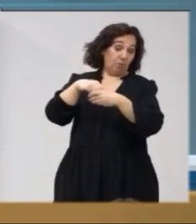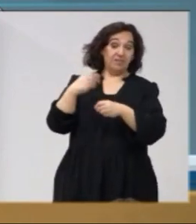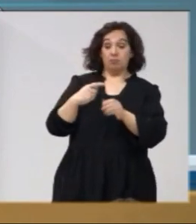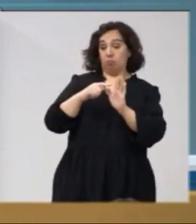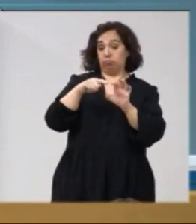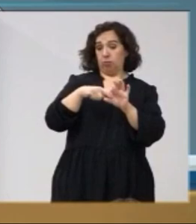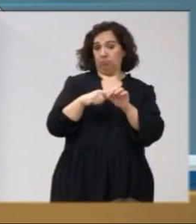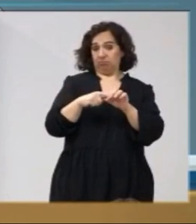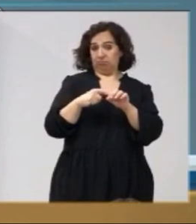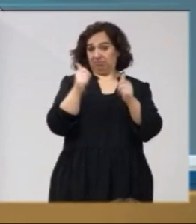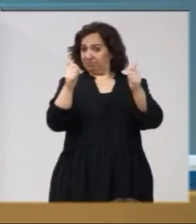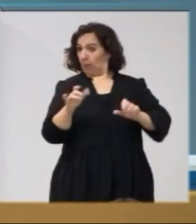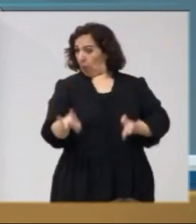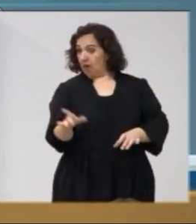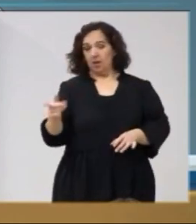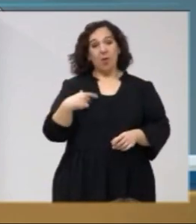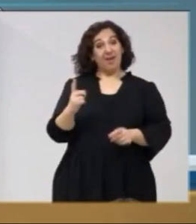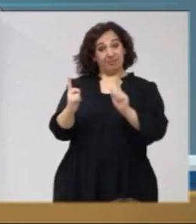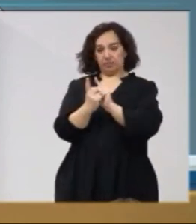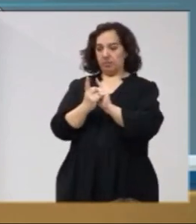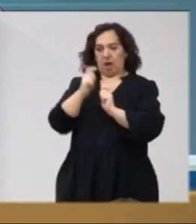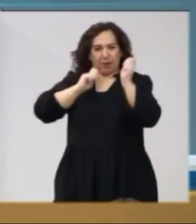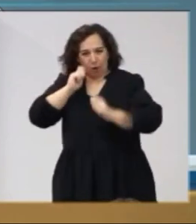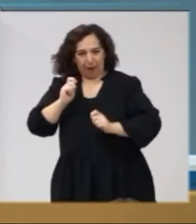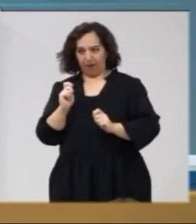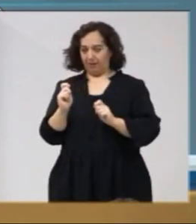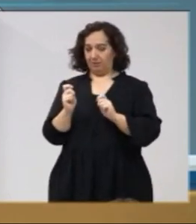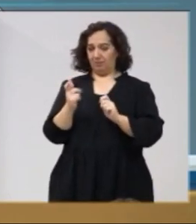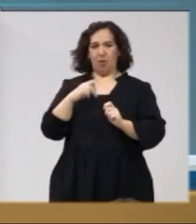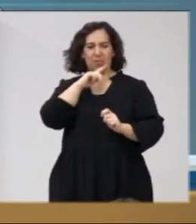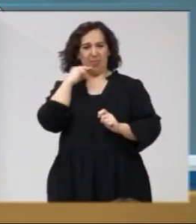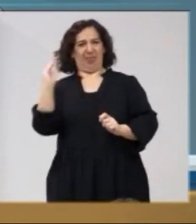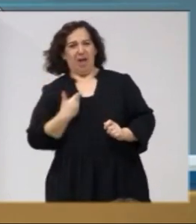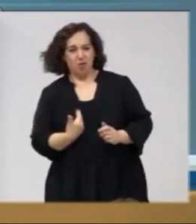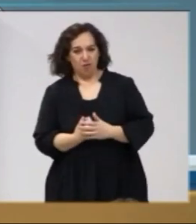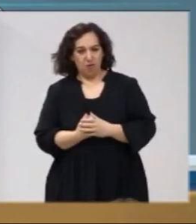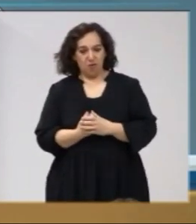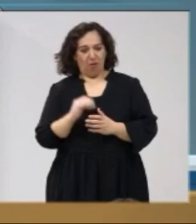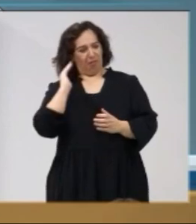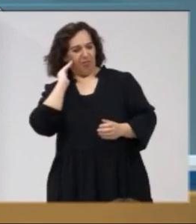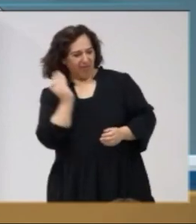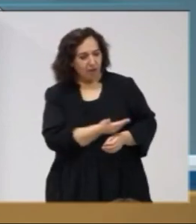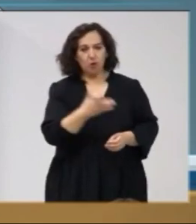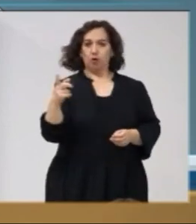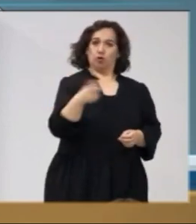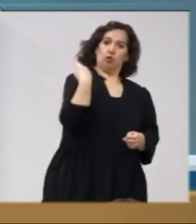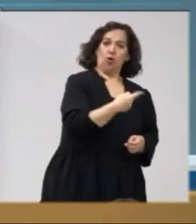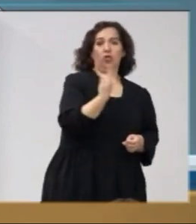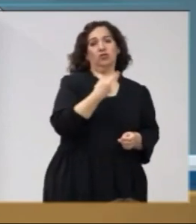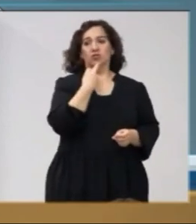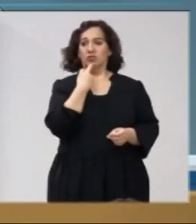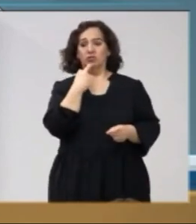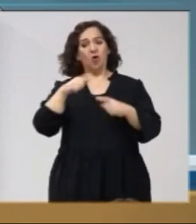cualificación que él, se me echó a llorar por el daño que todos estaban recibiendo como